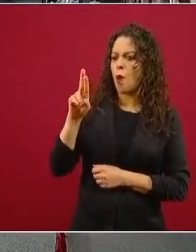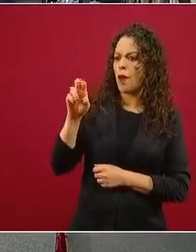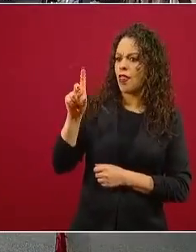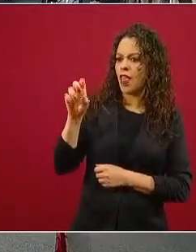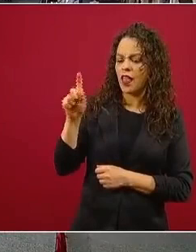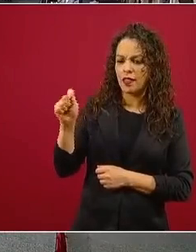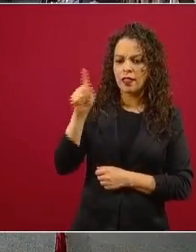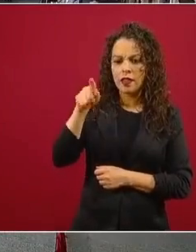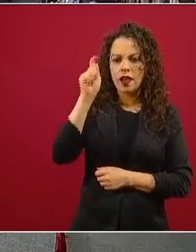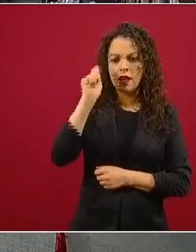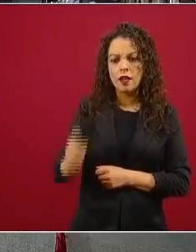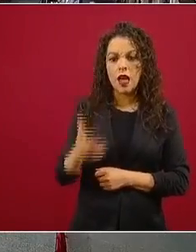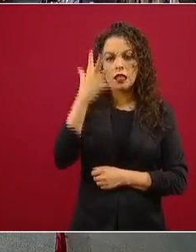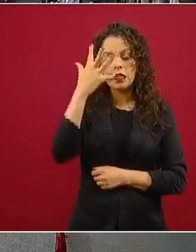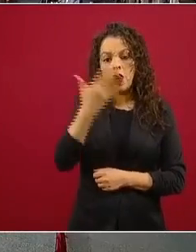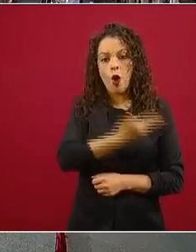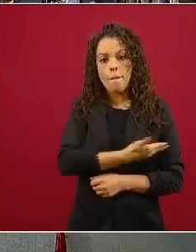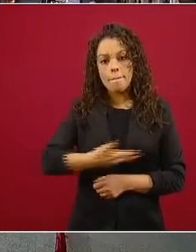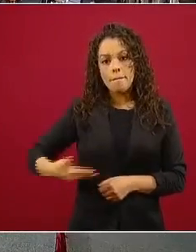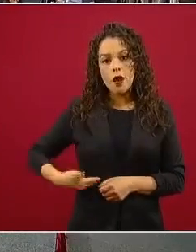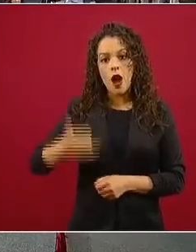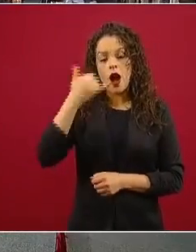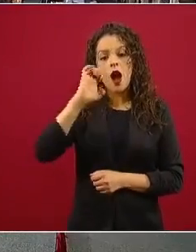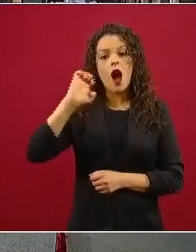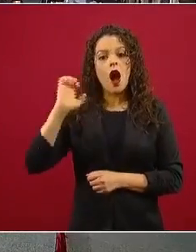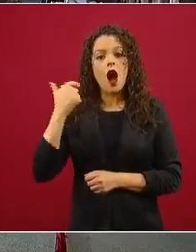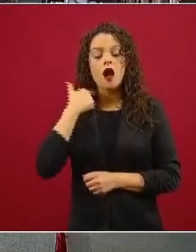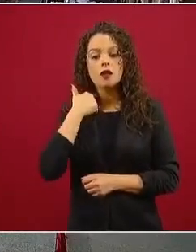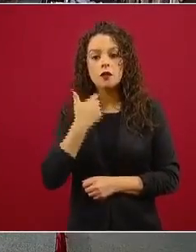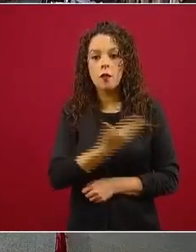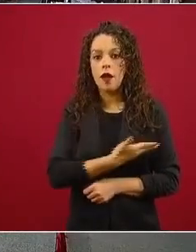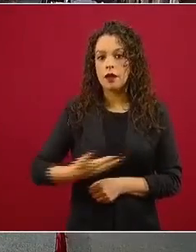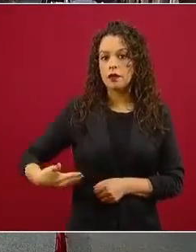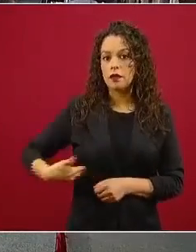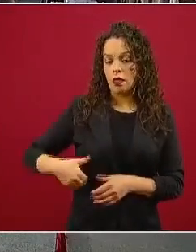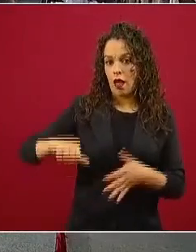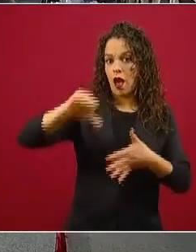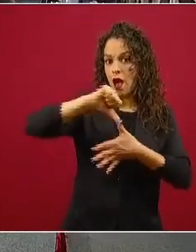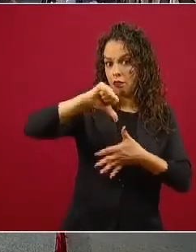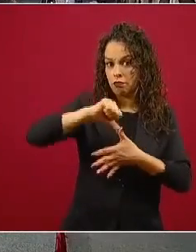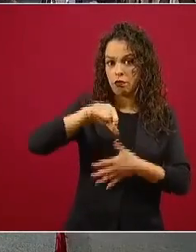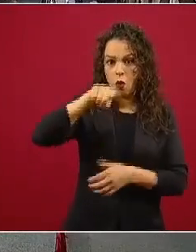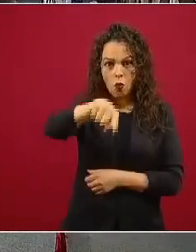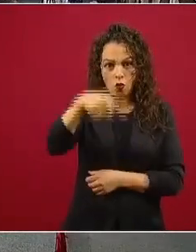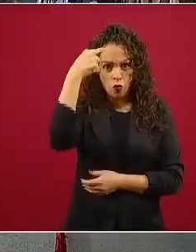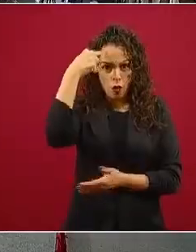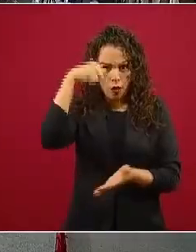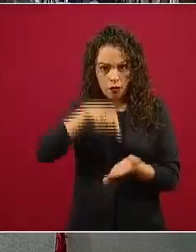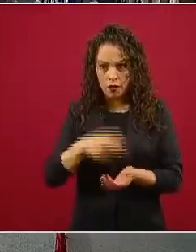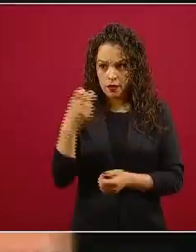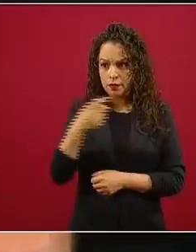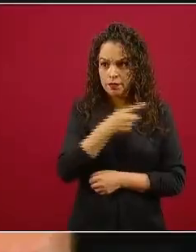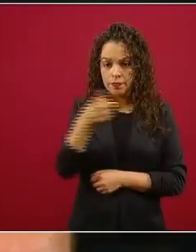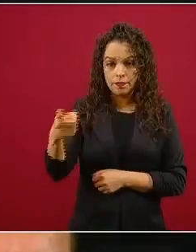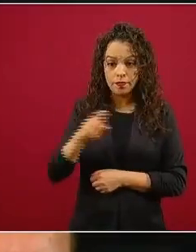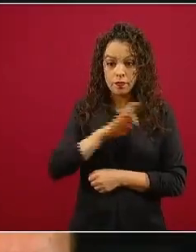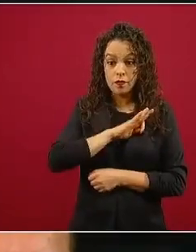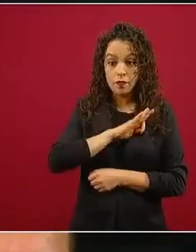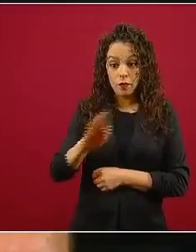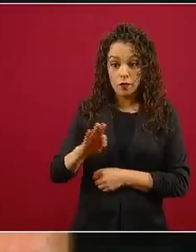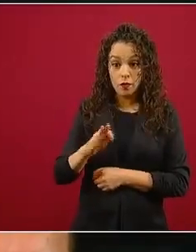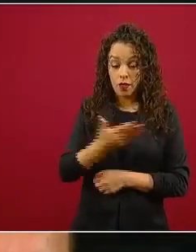a 5 presidentes y expresidentes de América Latina. ¿Considera que el caso puede llegar a involucrar al expresidente Peña